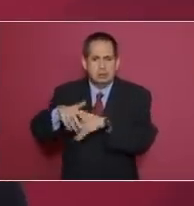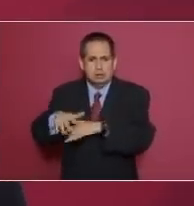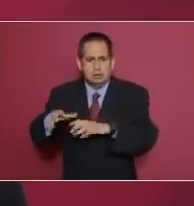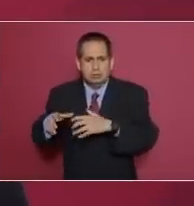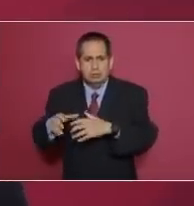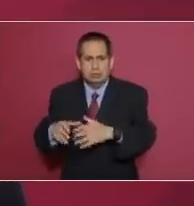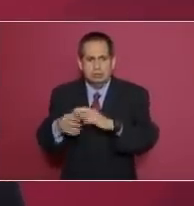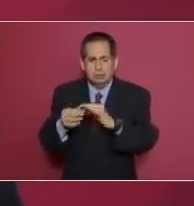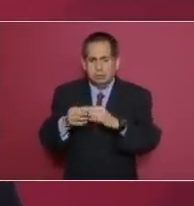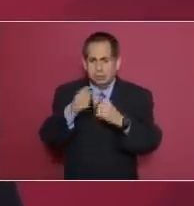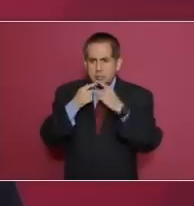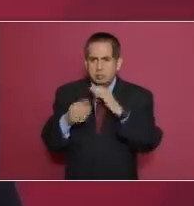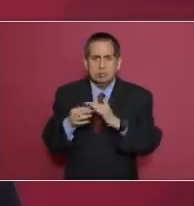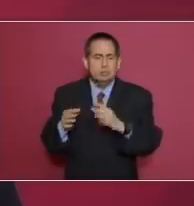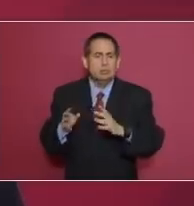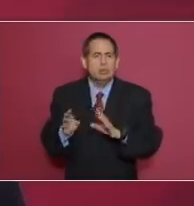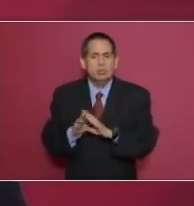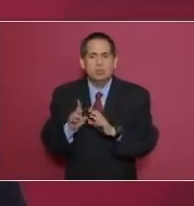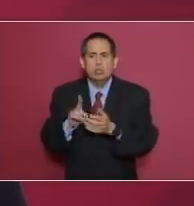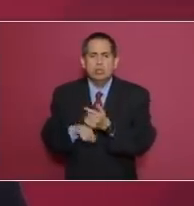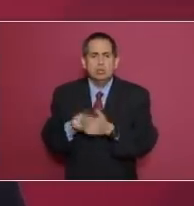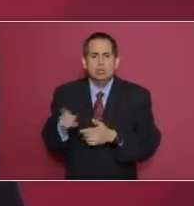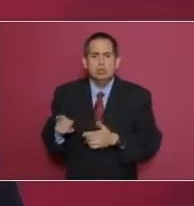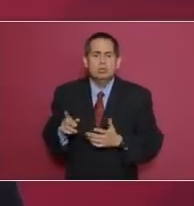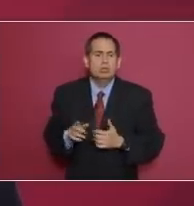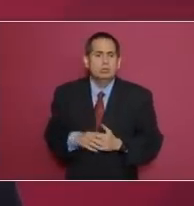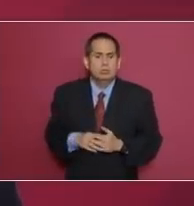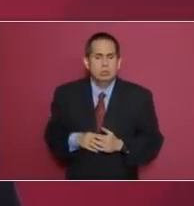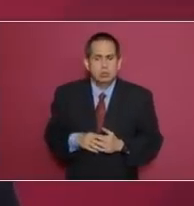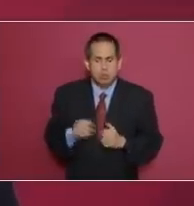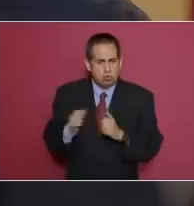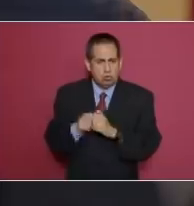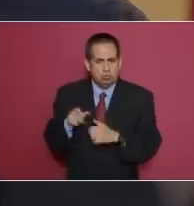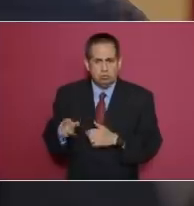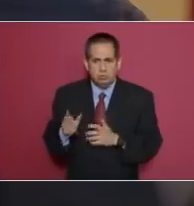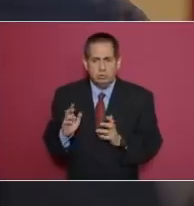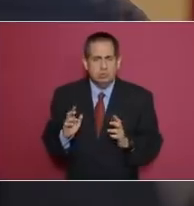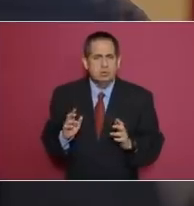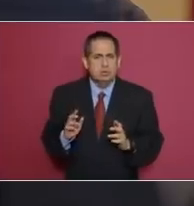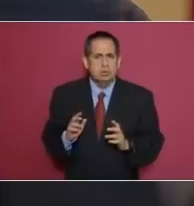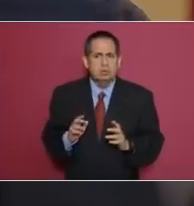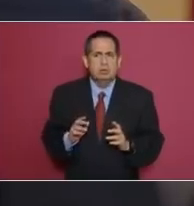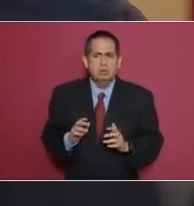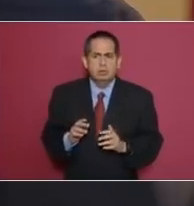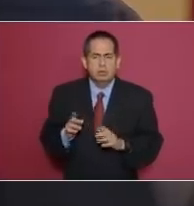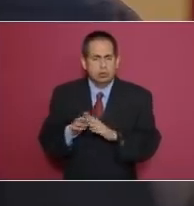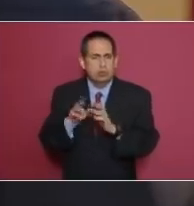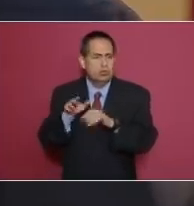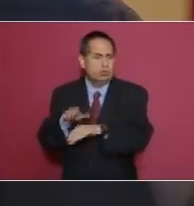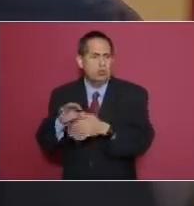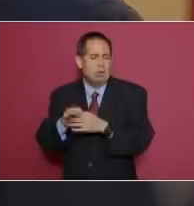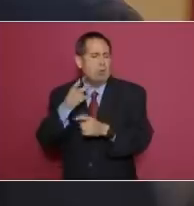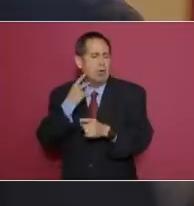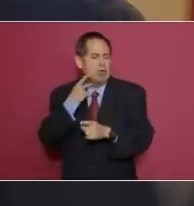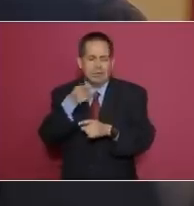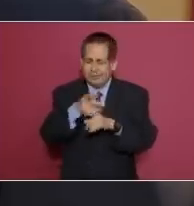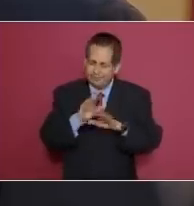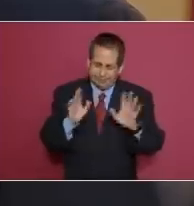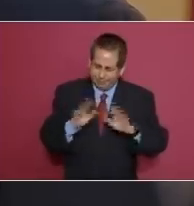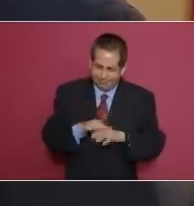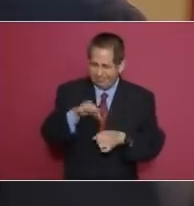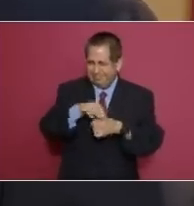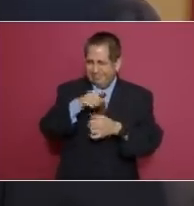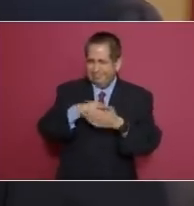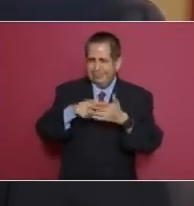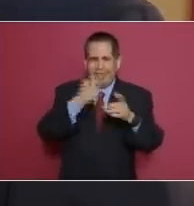demás tiene que ver bastante con lo político, con lo